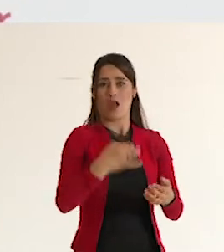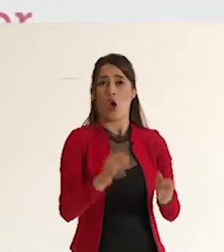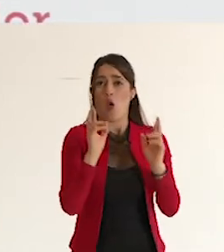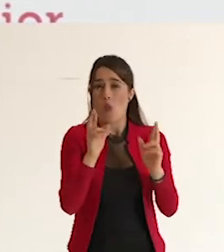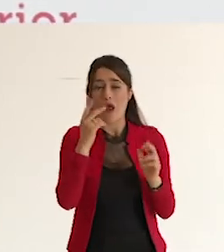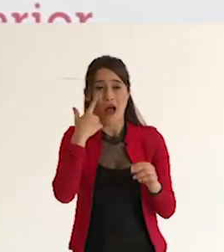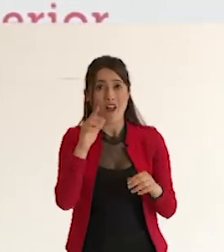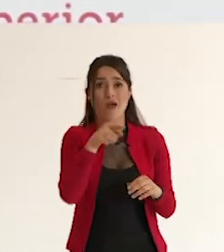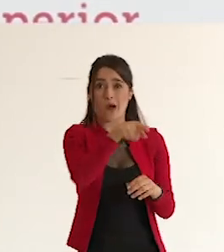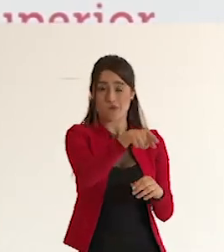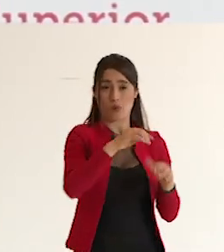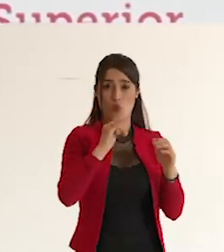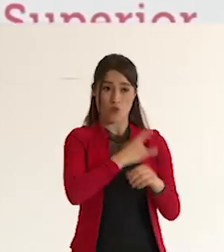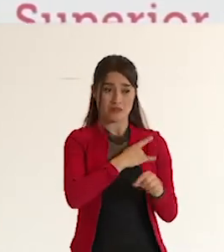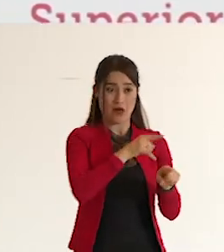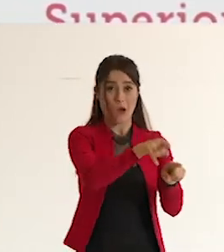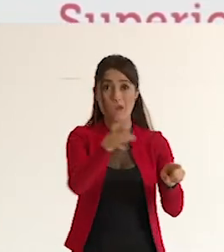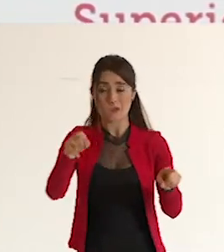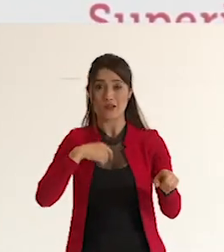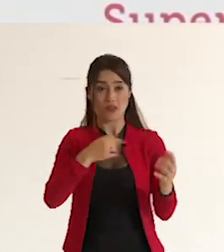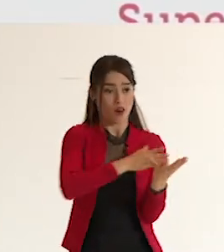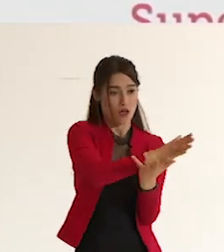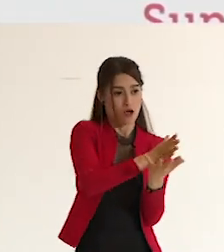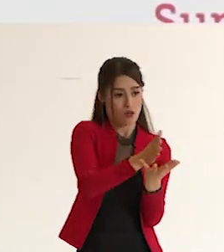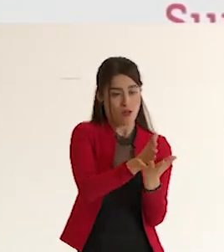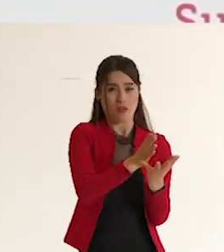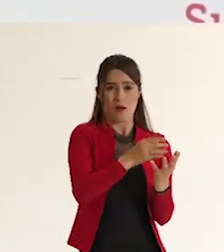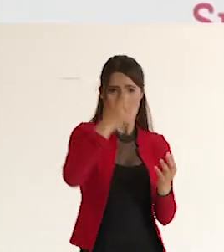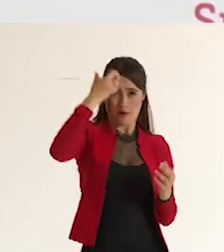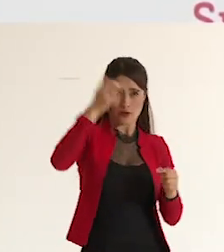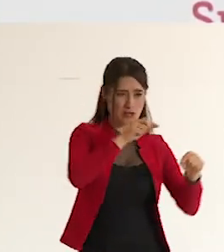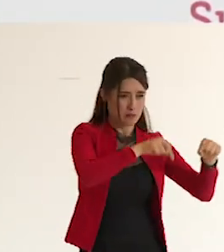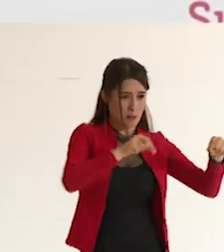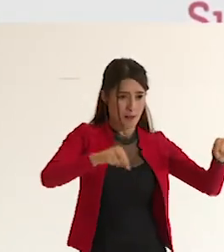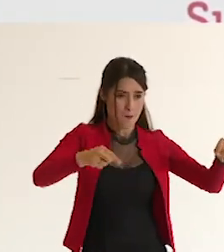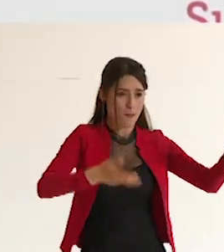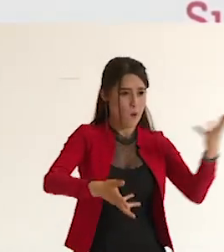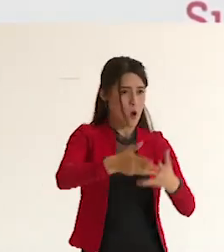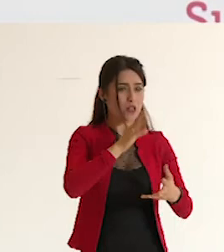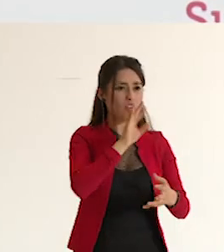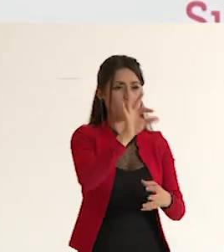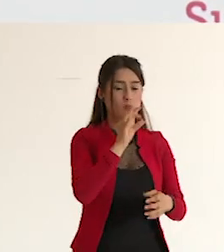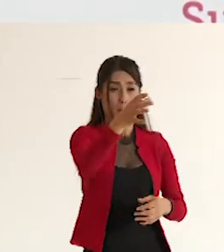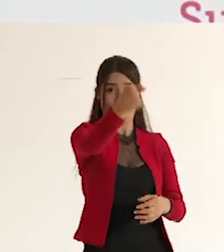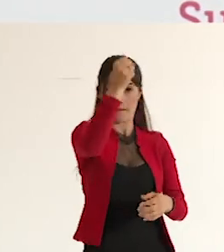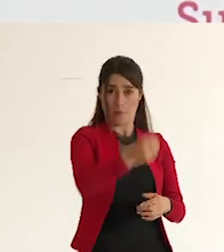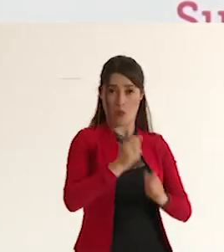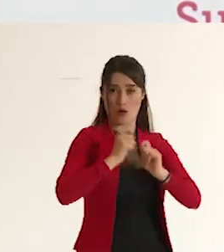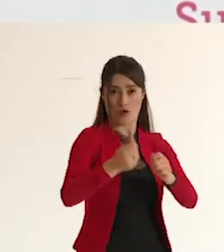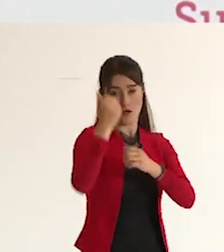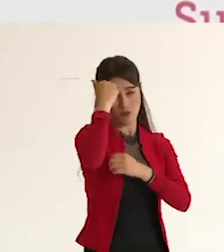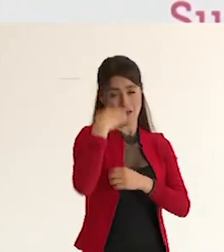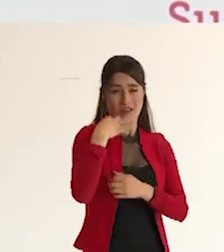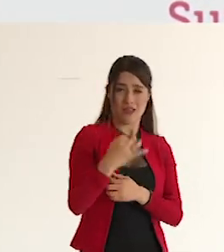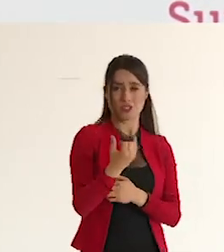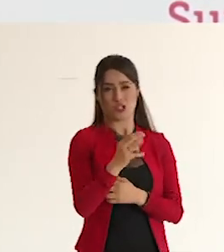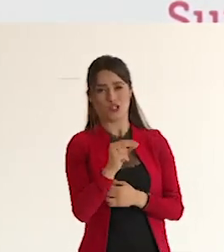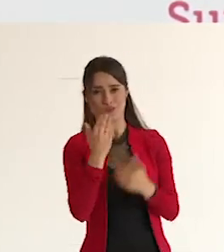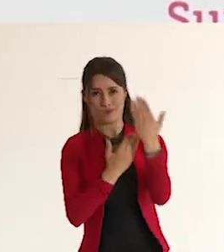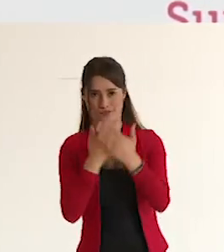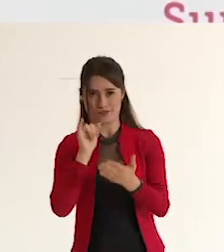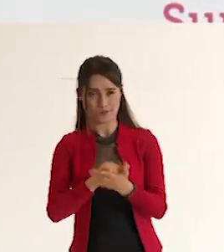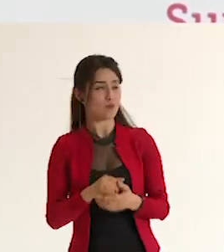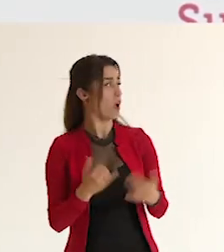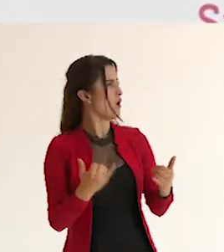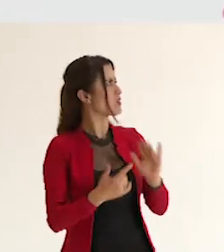interdisciplinario o si se tiene en consideración eso cuando se escogen los profesores buenos ejemplos